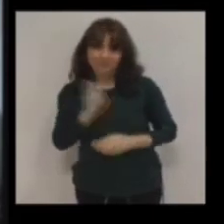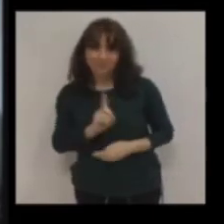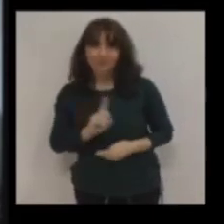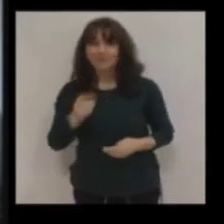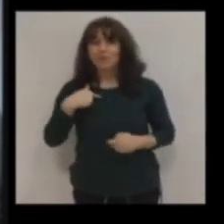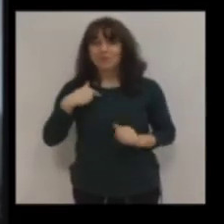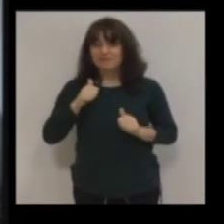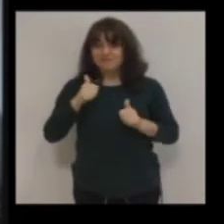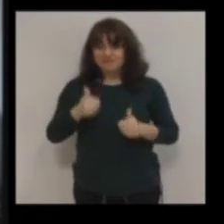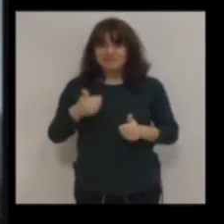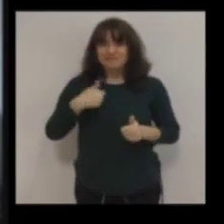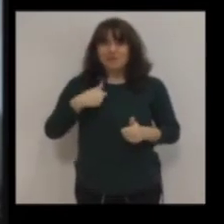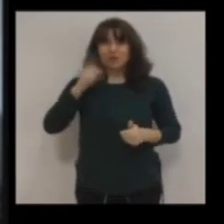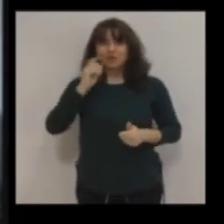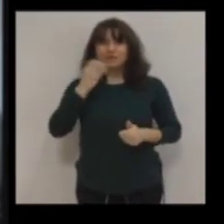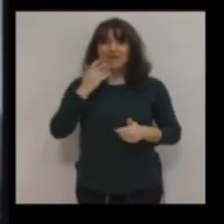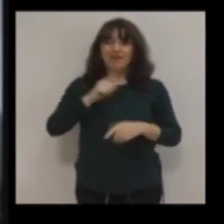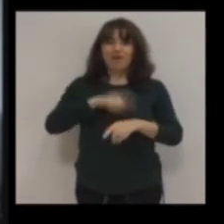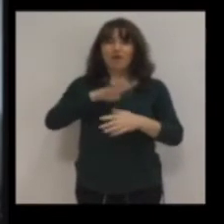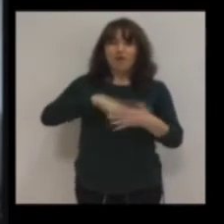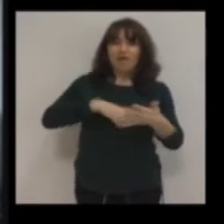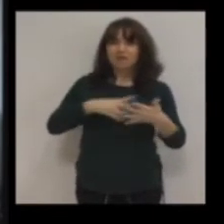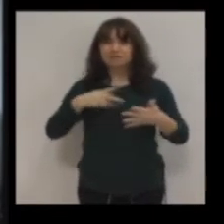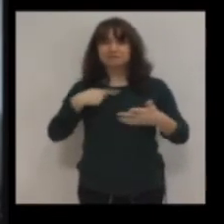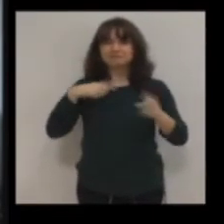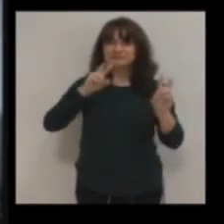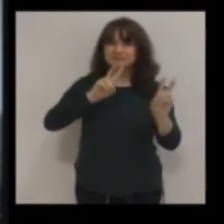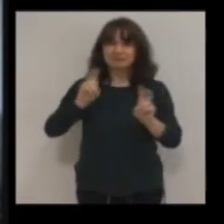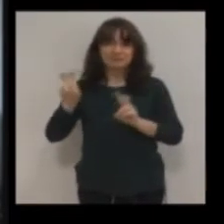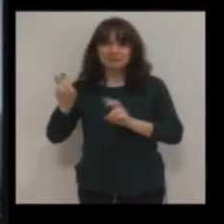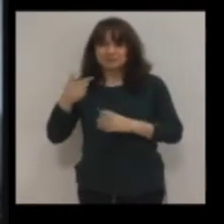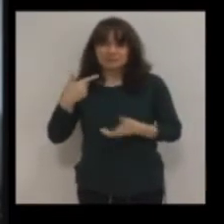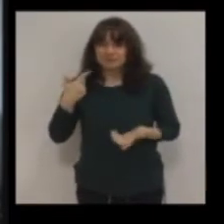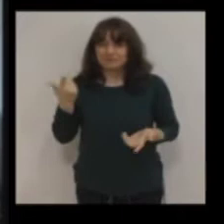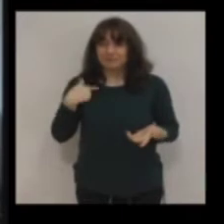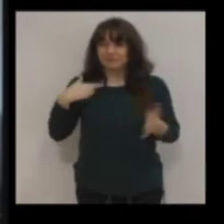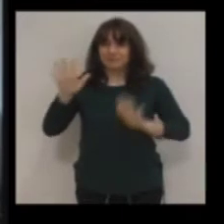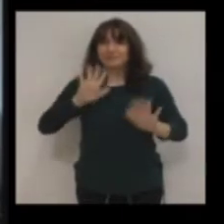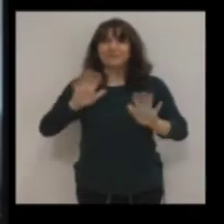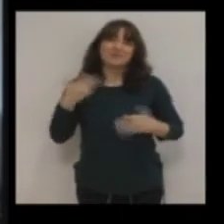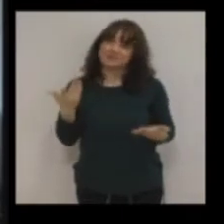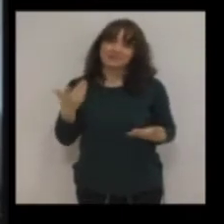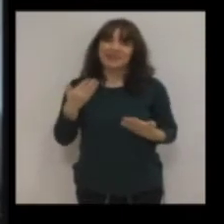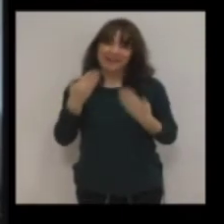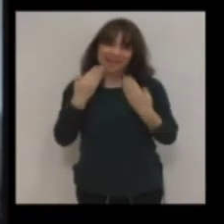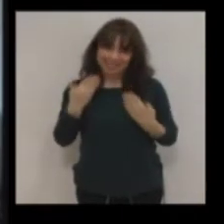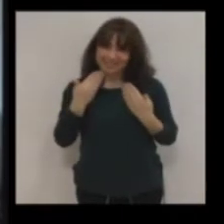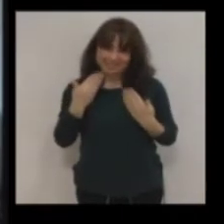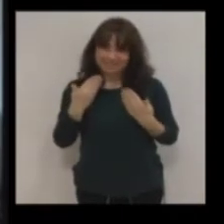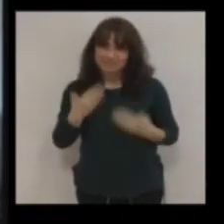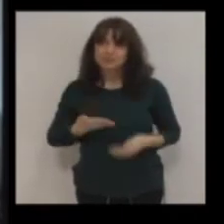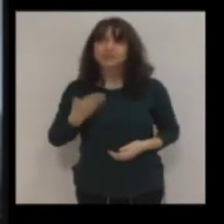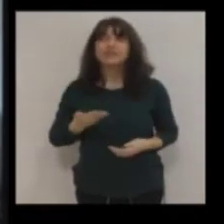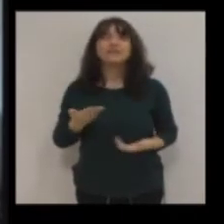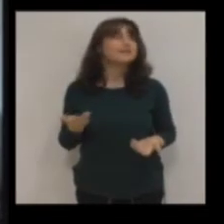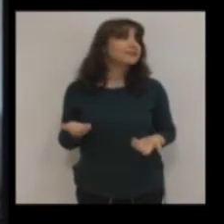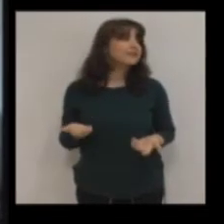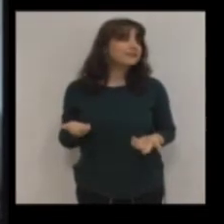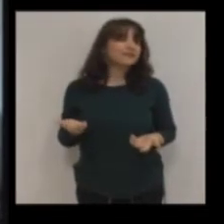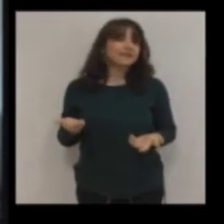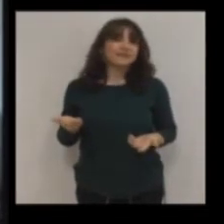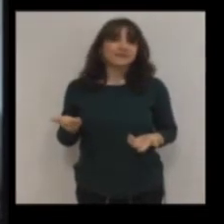no estaba segura de esos horarios de antena y esas, en fin, muchas gracias, no que no falte, por